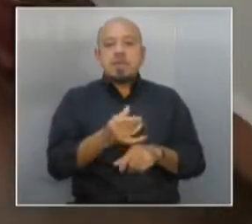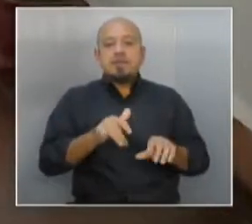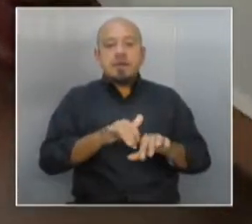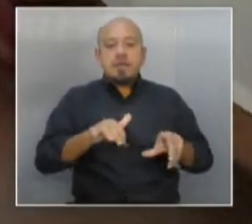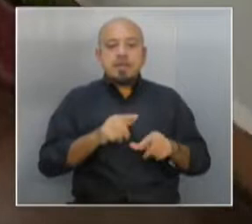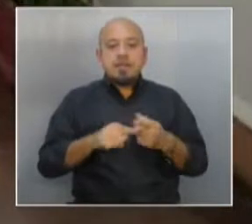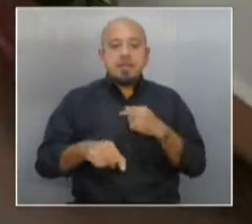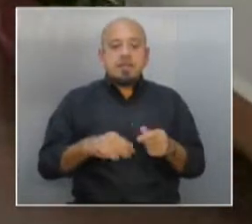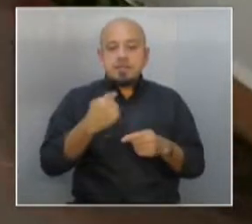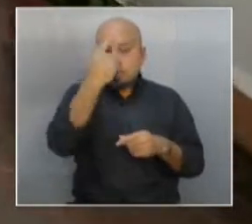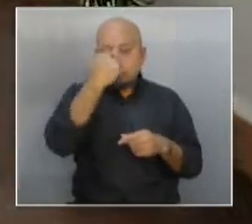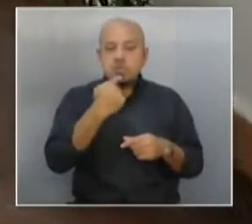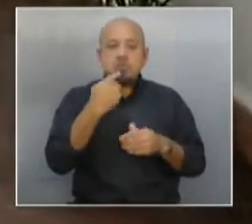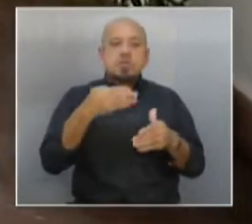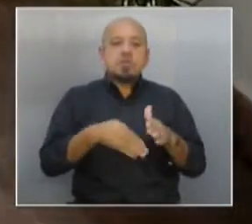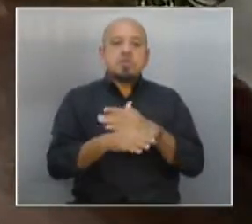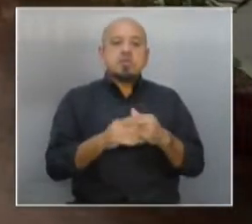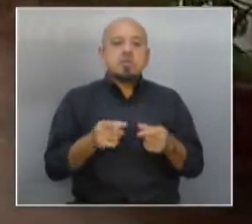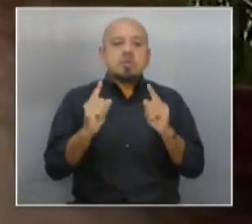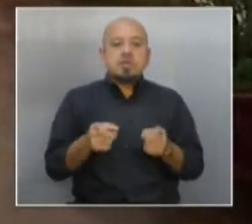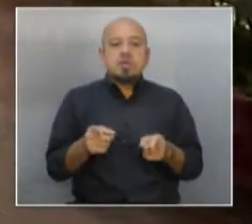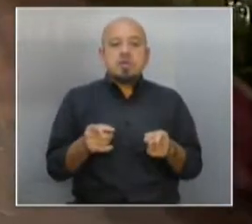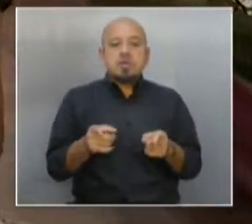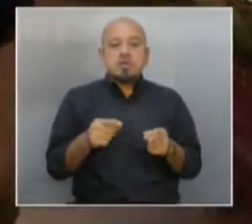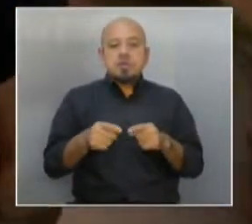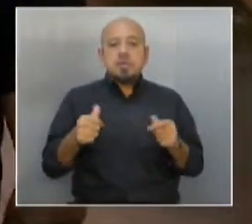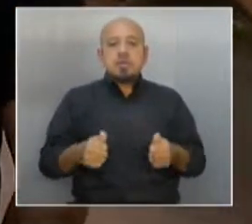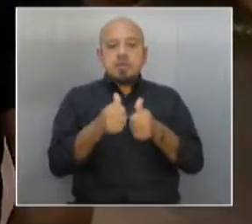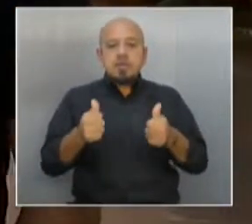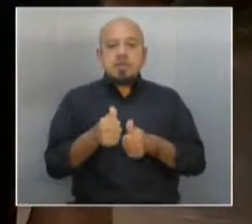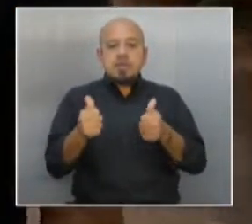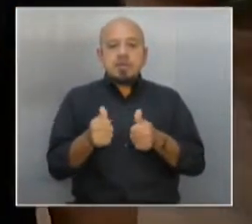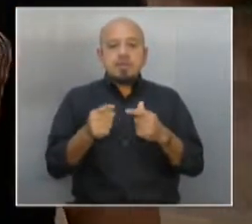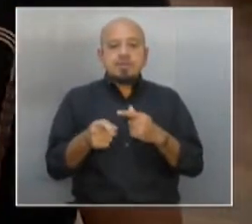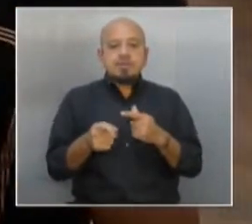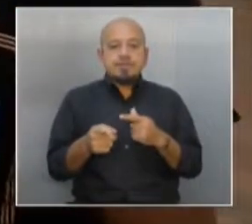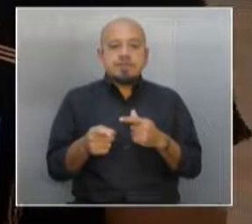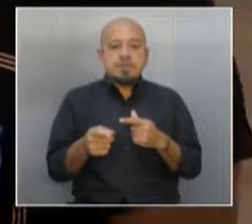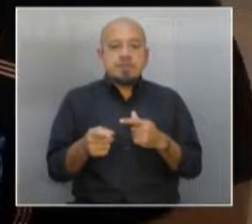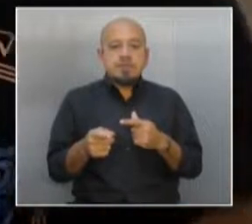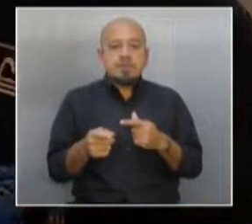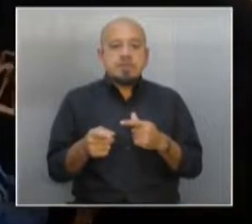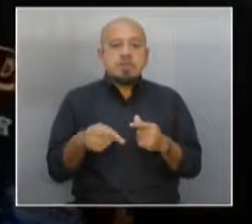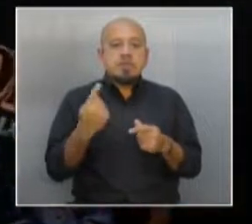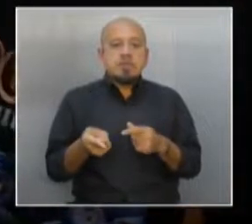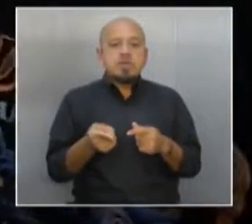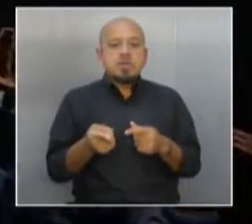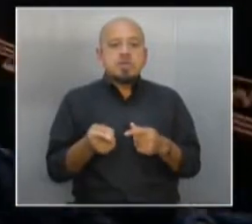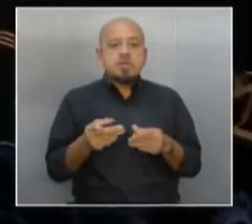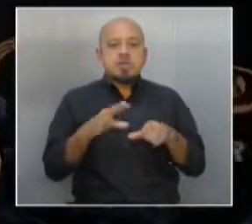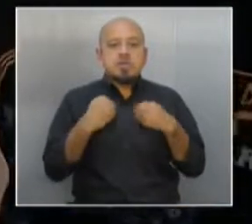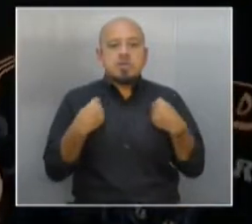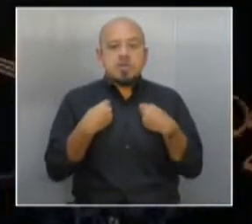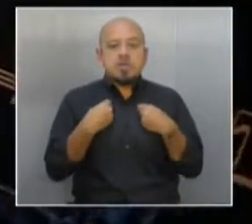que es el museo por dentro, y también esa actividad la replicamos con otras escuelas públicas y